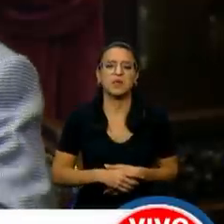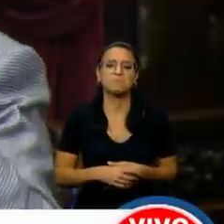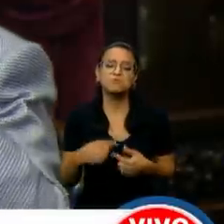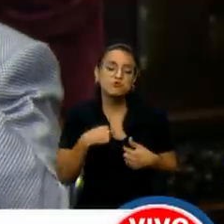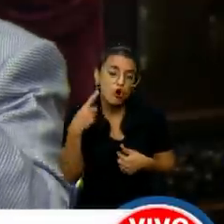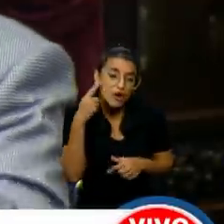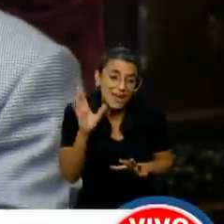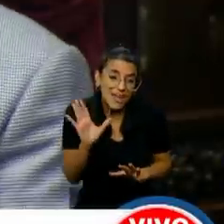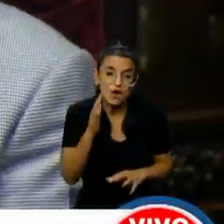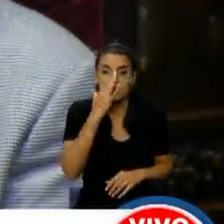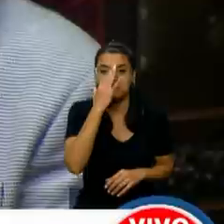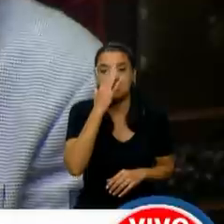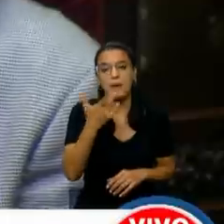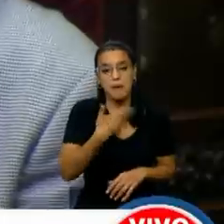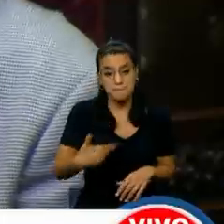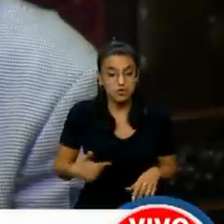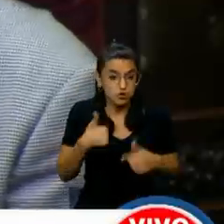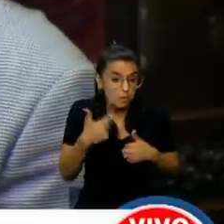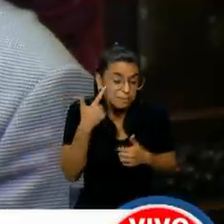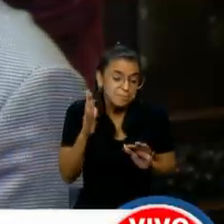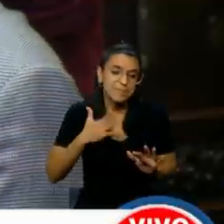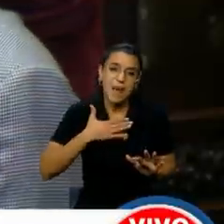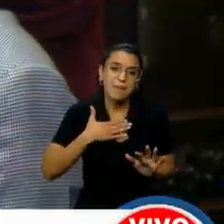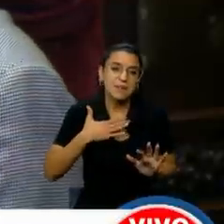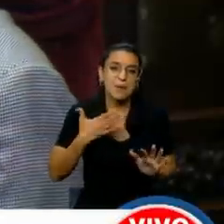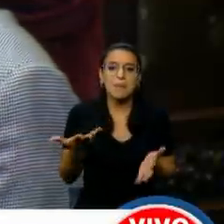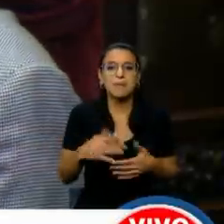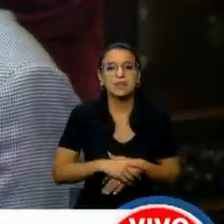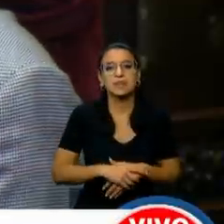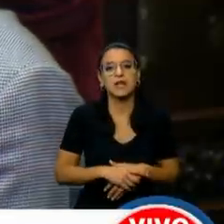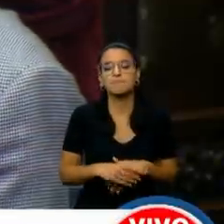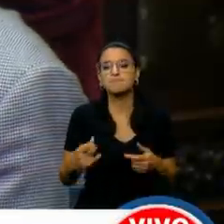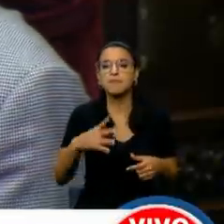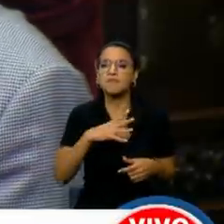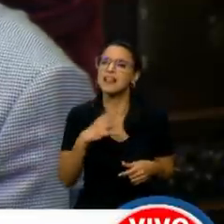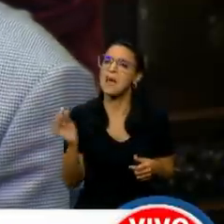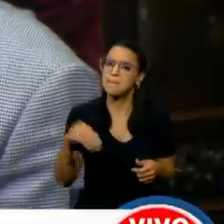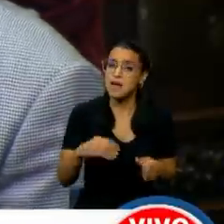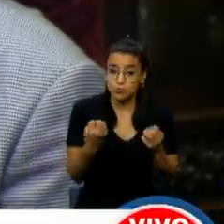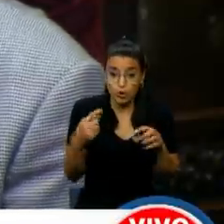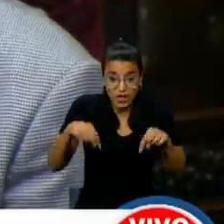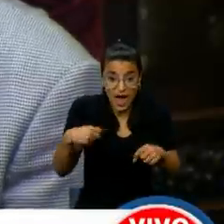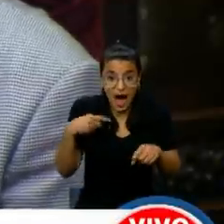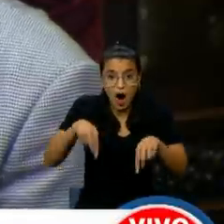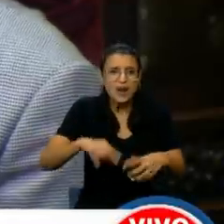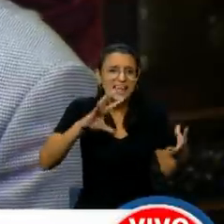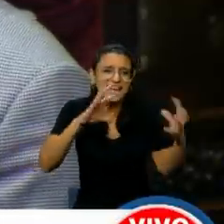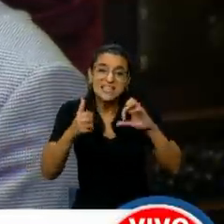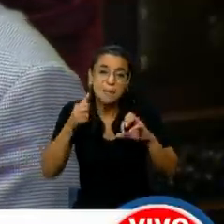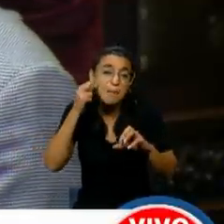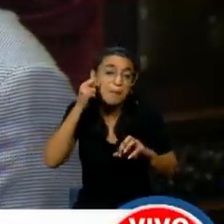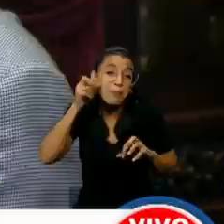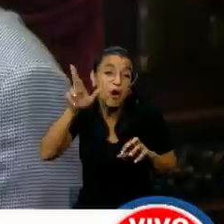que sea presidente lamentablemente creo que me quedé corto me quedé corto porque a esta altura a nuestra peor crisis es